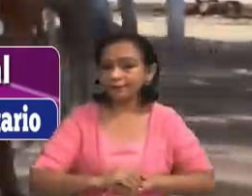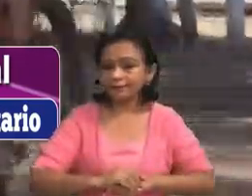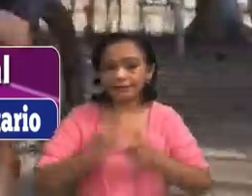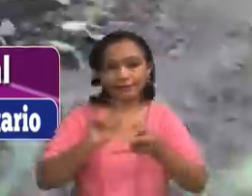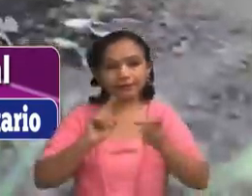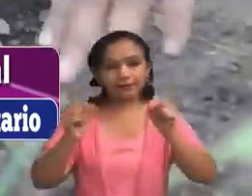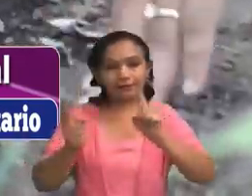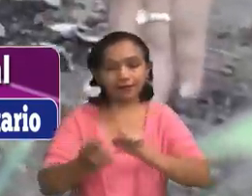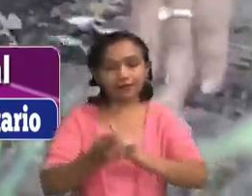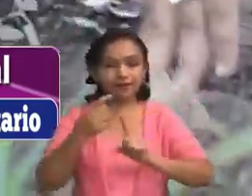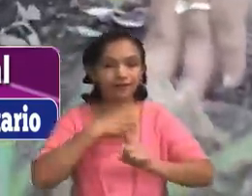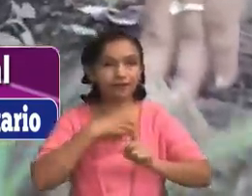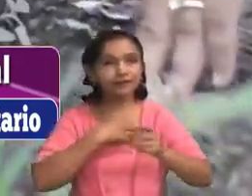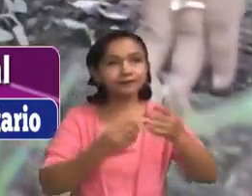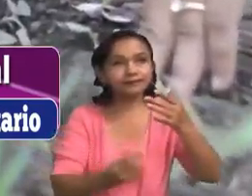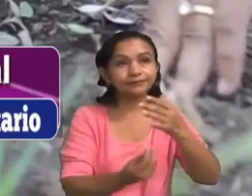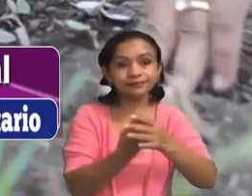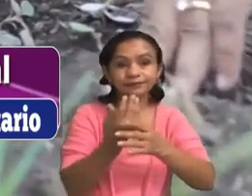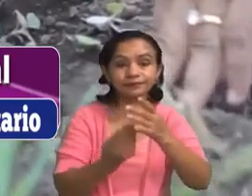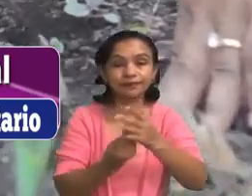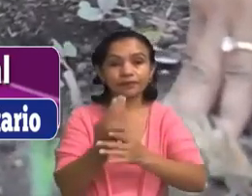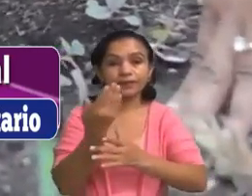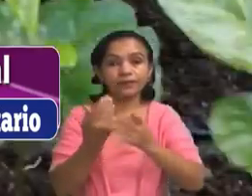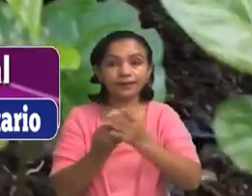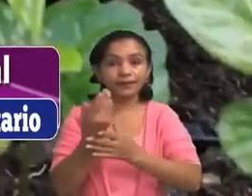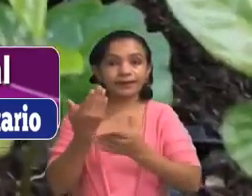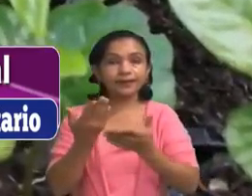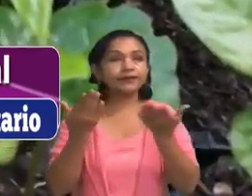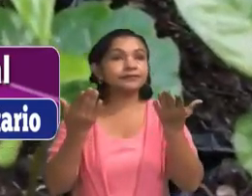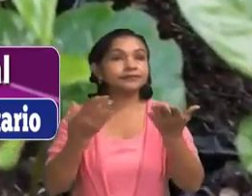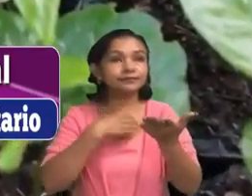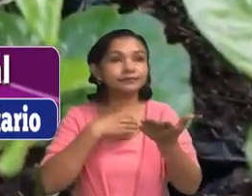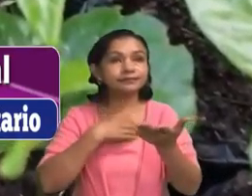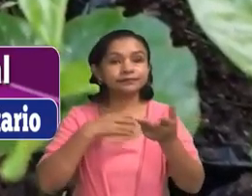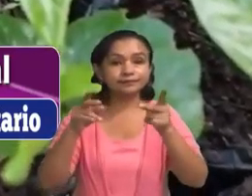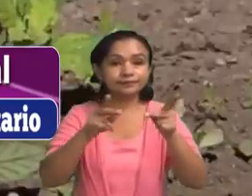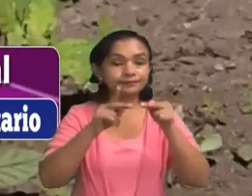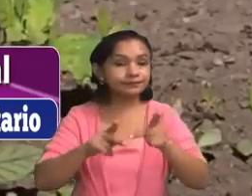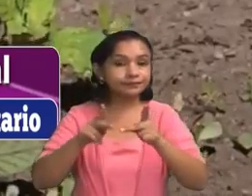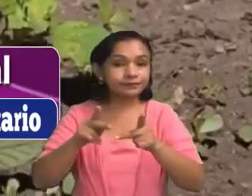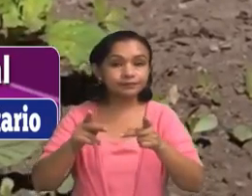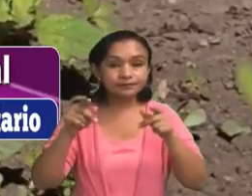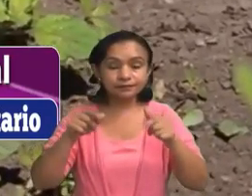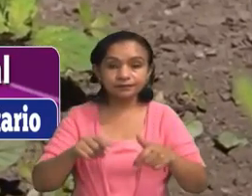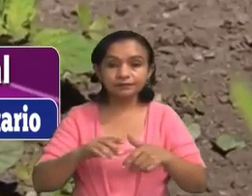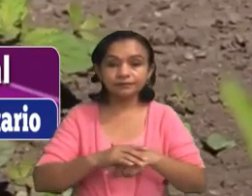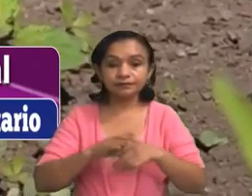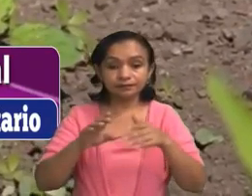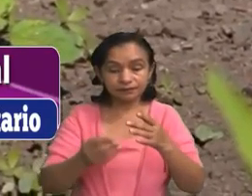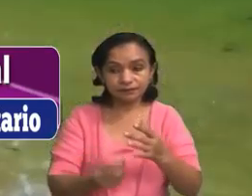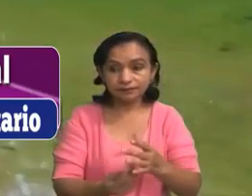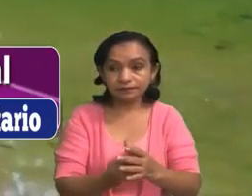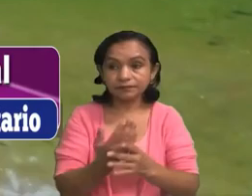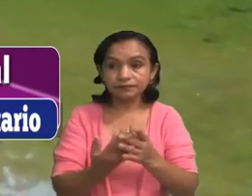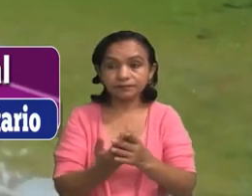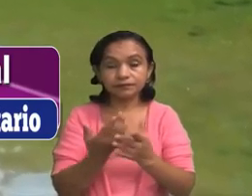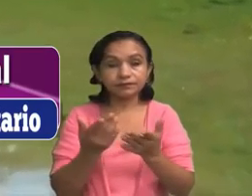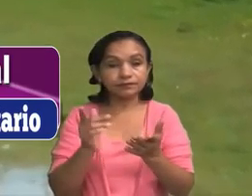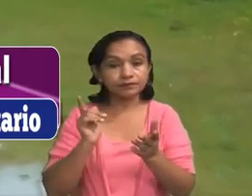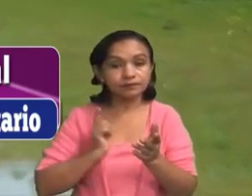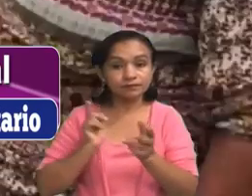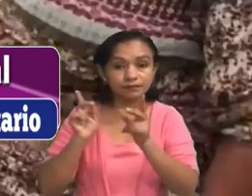de la matriz productiva que llevamos en una agricultura convencional. Esa matriz productiva de agricultura